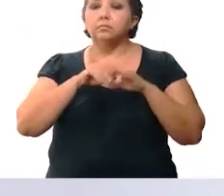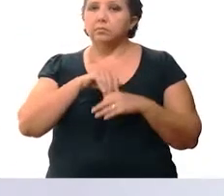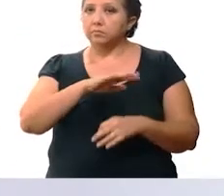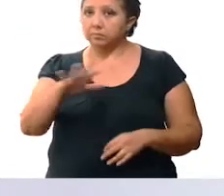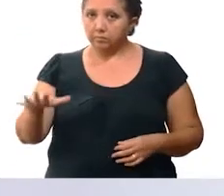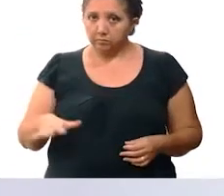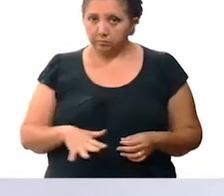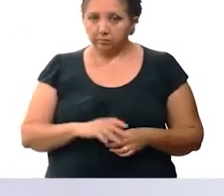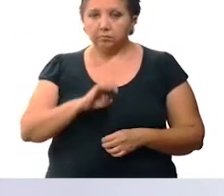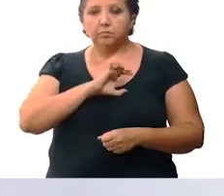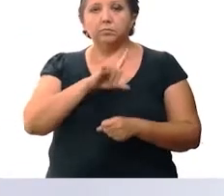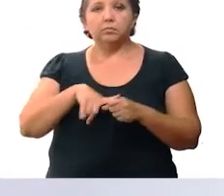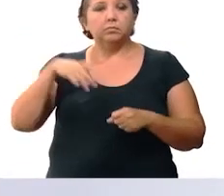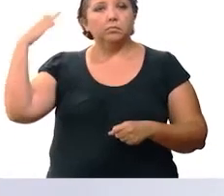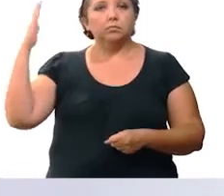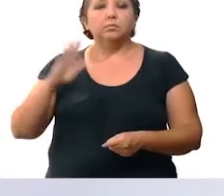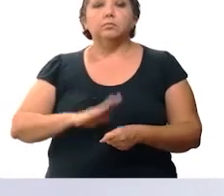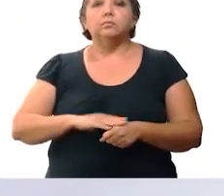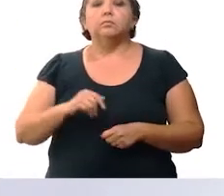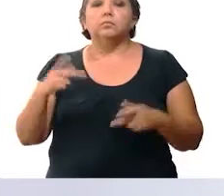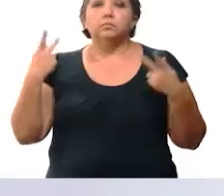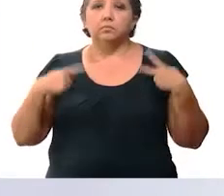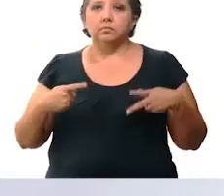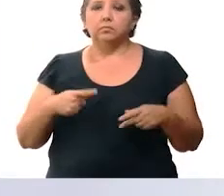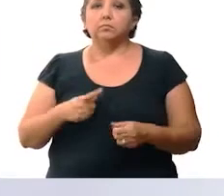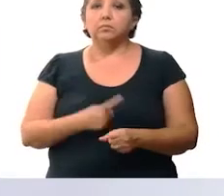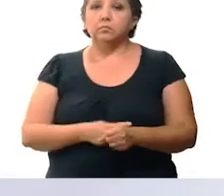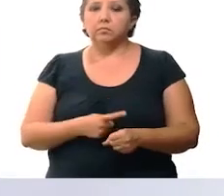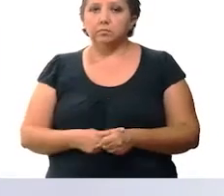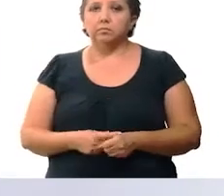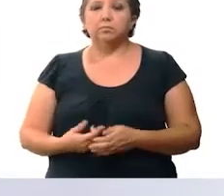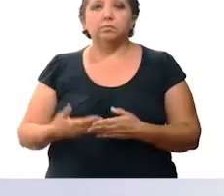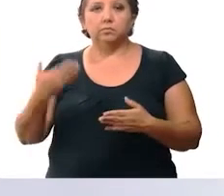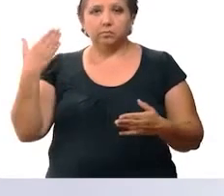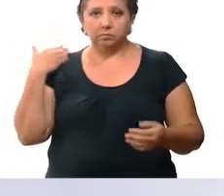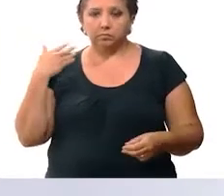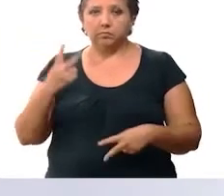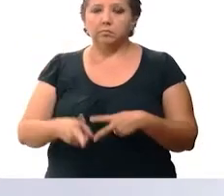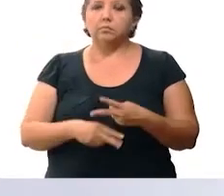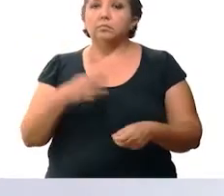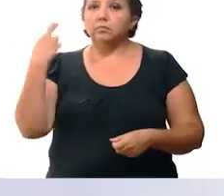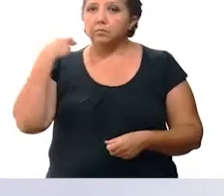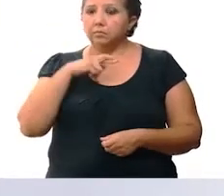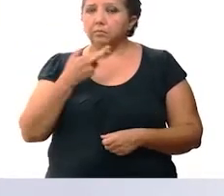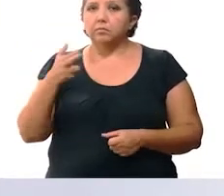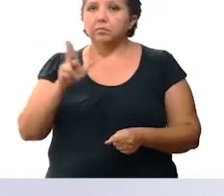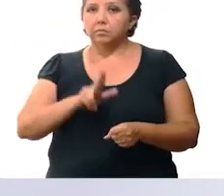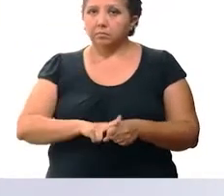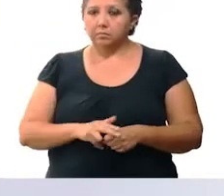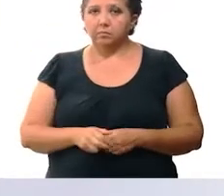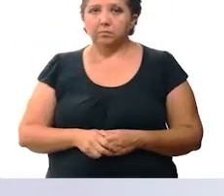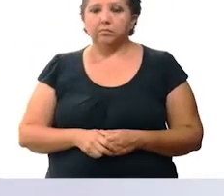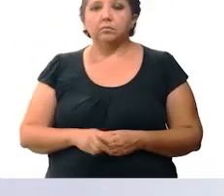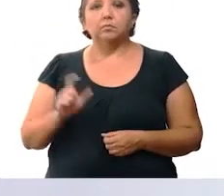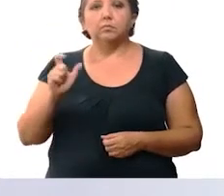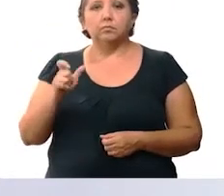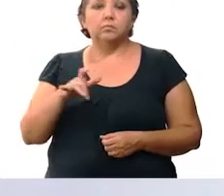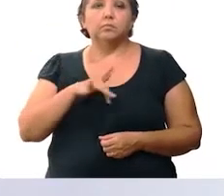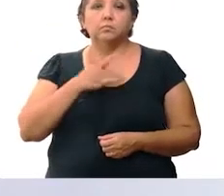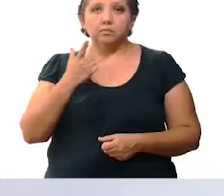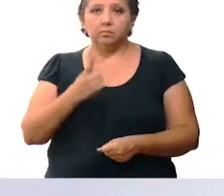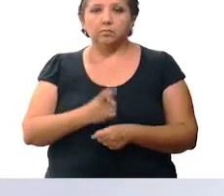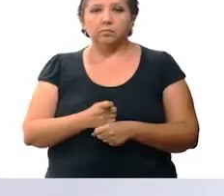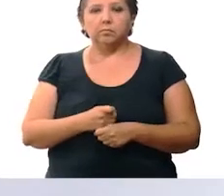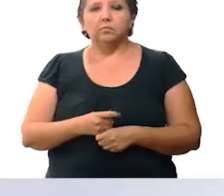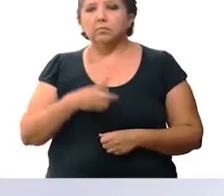todos, en especial los adultos mayores o personas con enfermedades previas, acudan de inmediato al hospital, apenas detecten